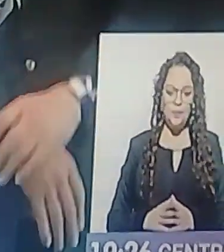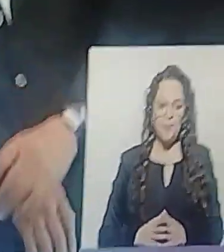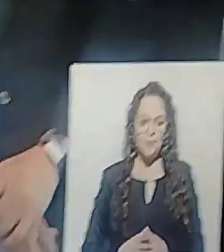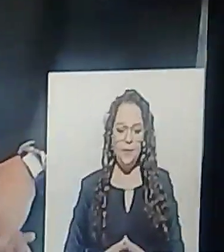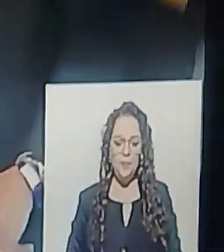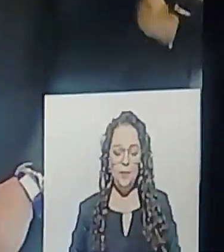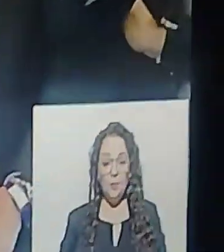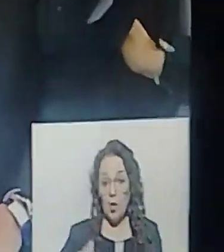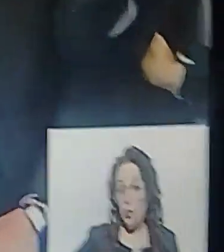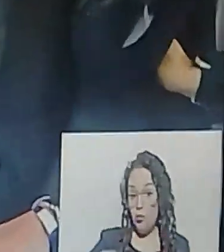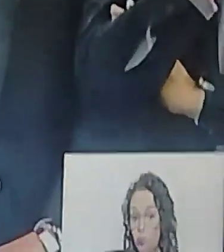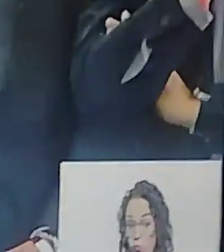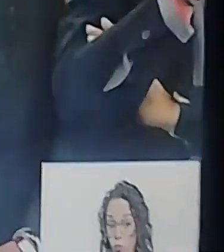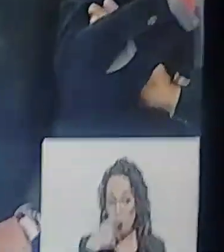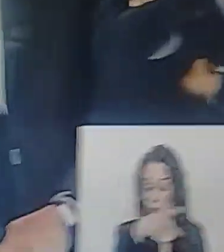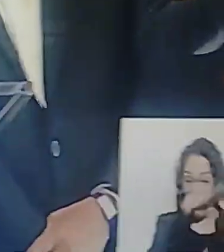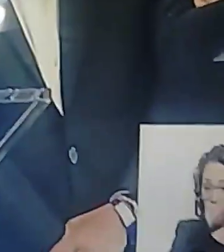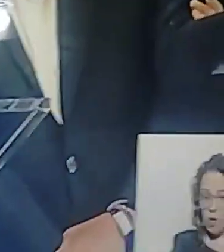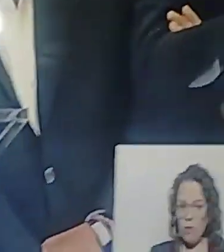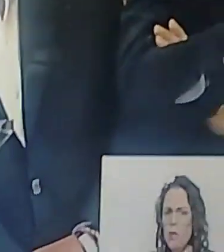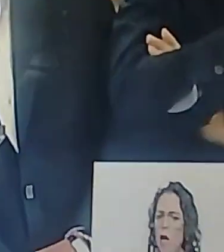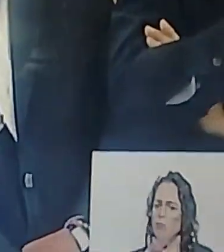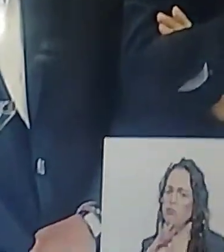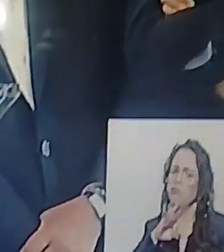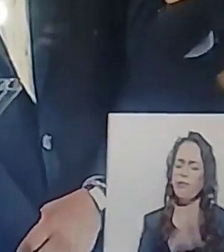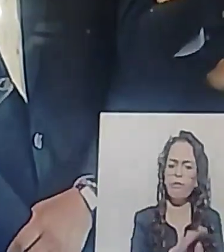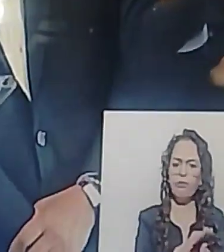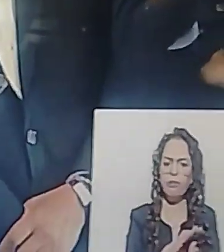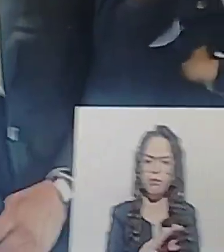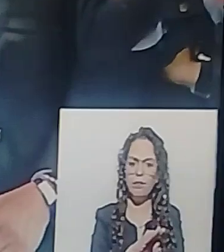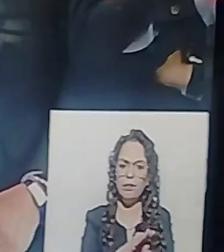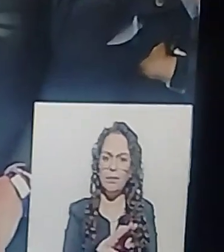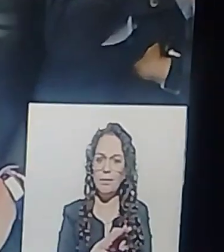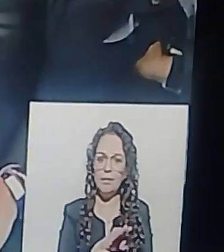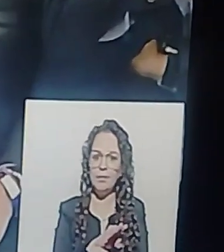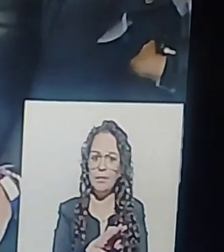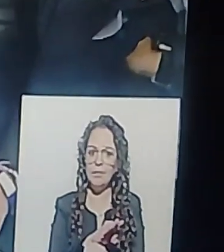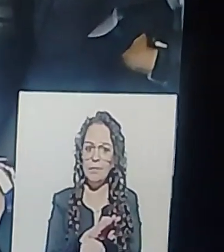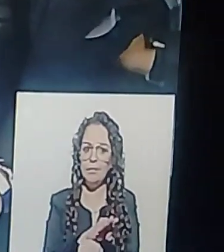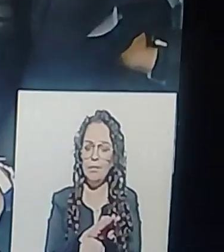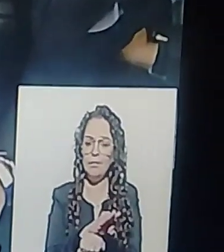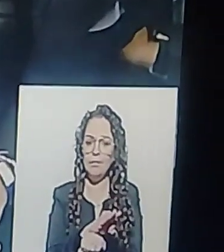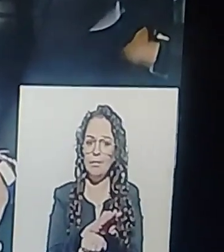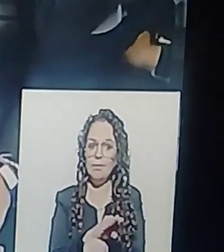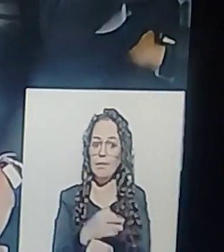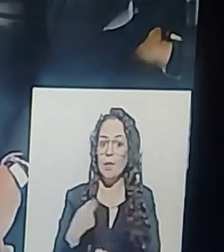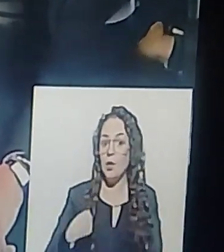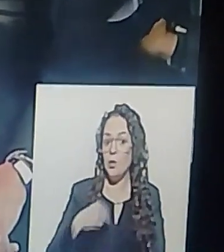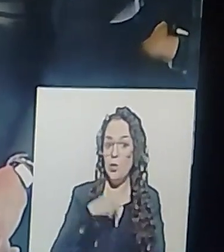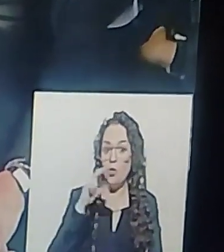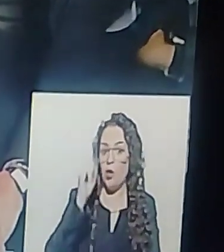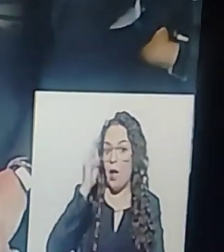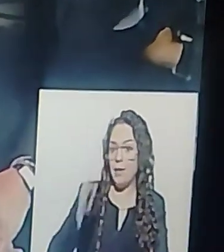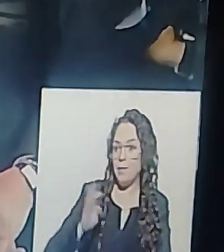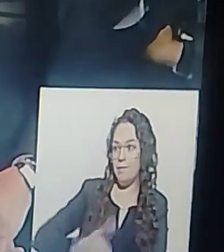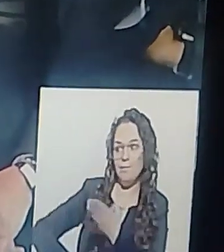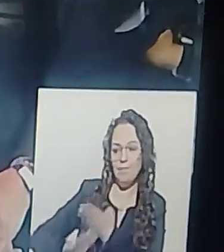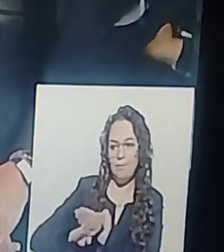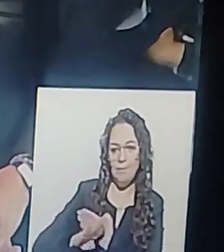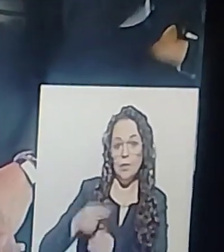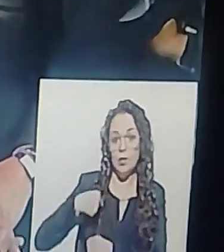Vamos a defender su voto. No nos vamos a dejar. Vamos a defender esta